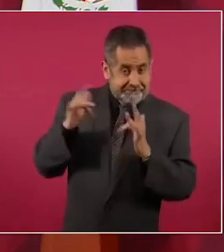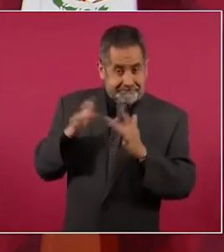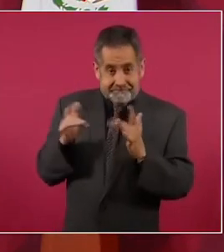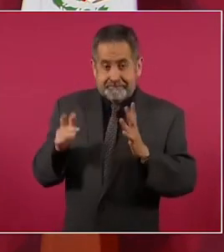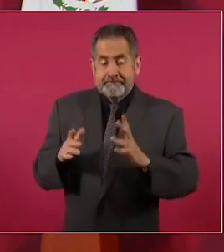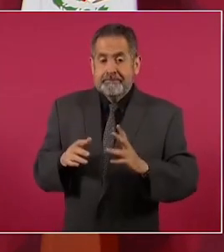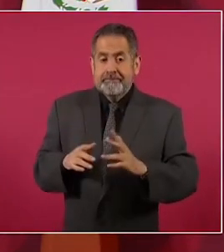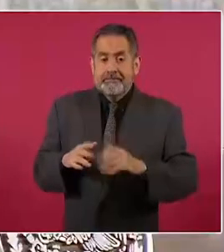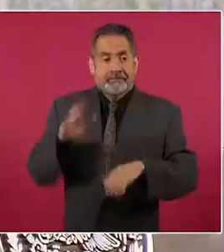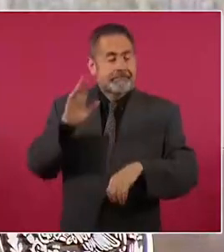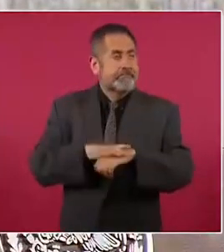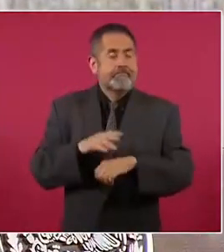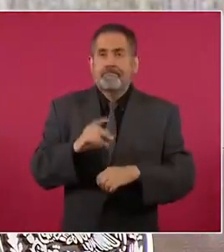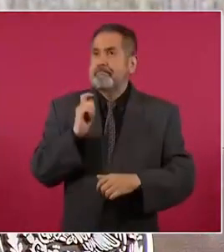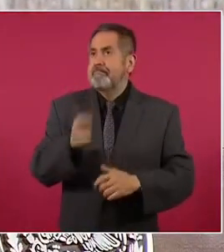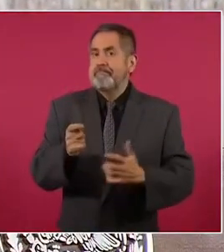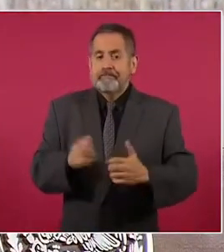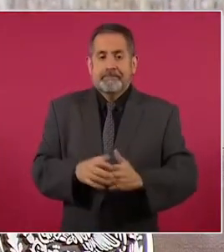lo más